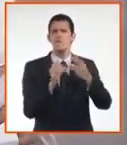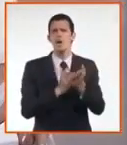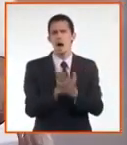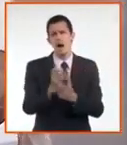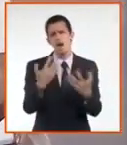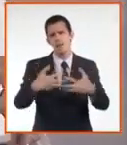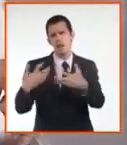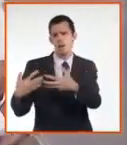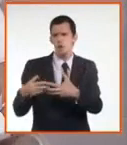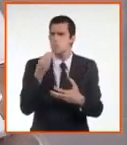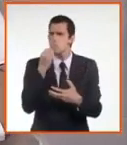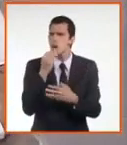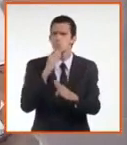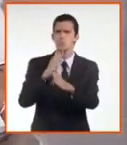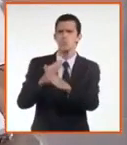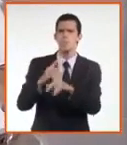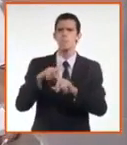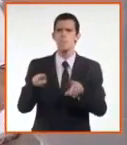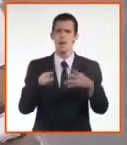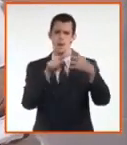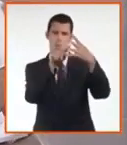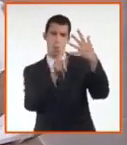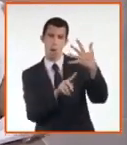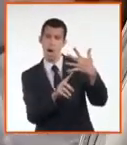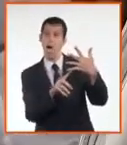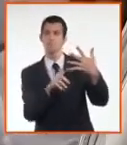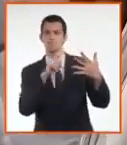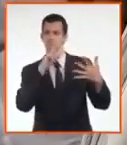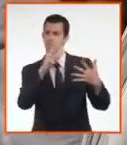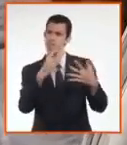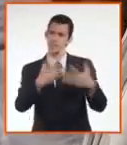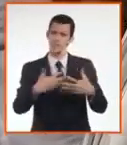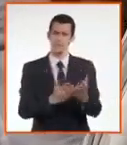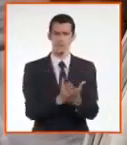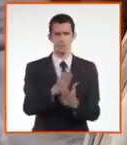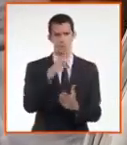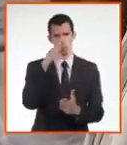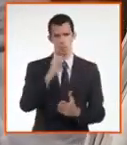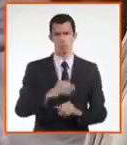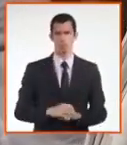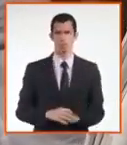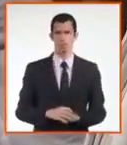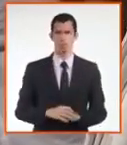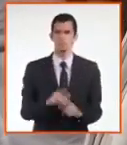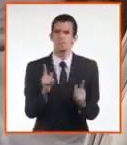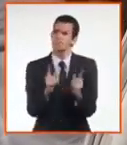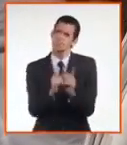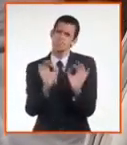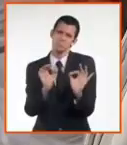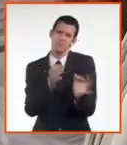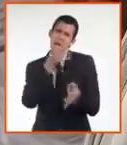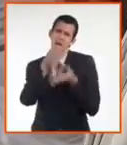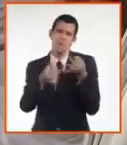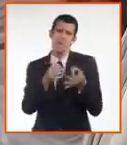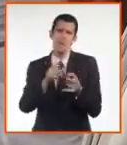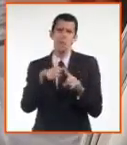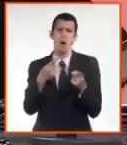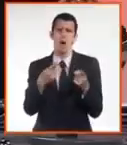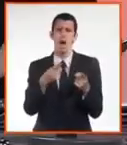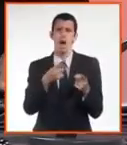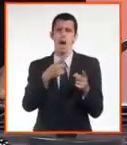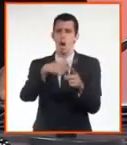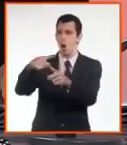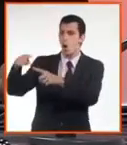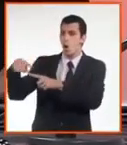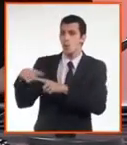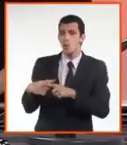puedo poner ejemplo de todos los mejores son los que más cercanos quizás al consumo de la política dominación y que evidentemente como